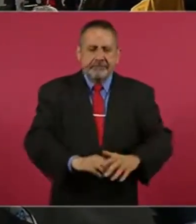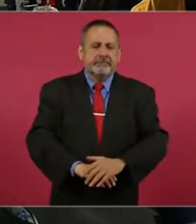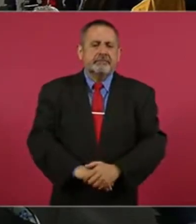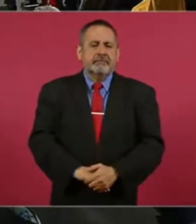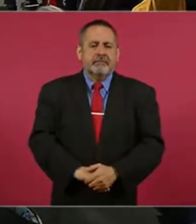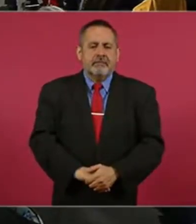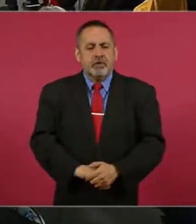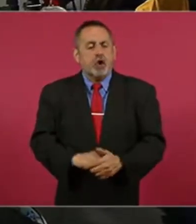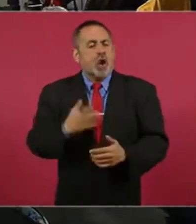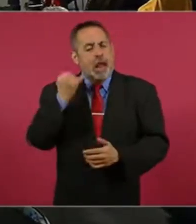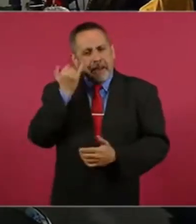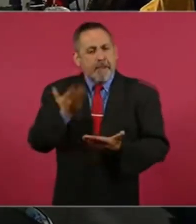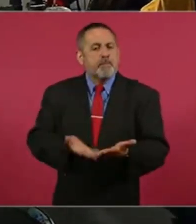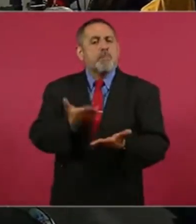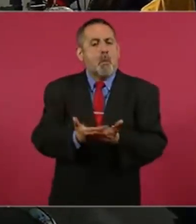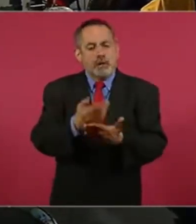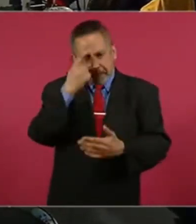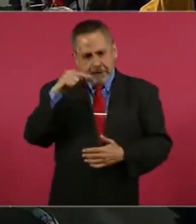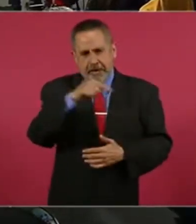le voy a hacer un planteamiento.